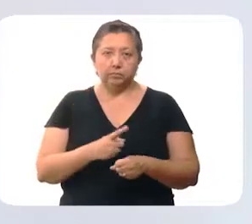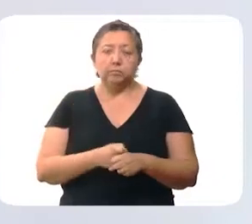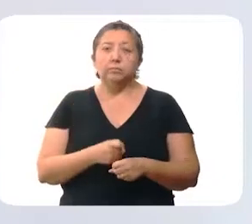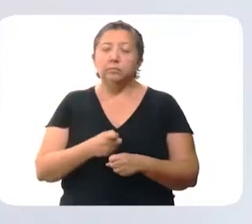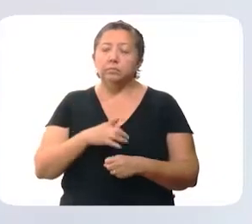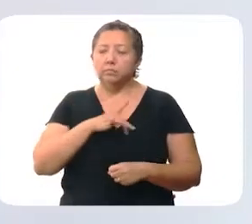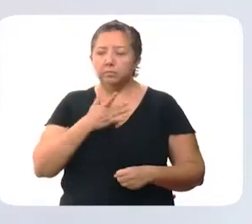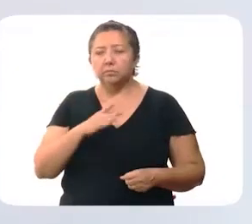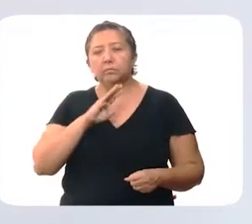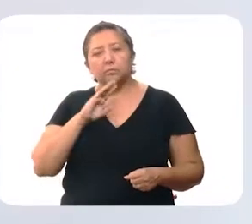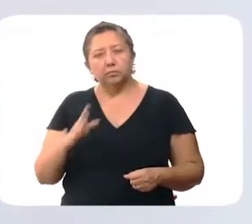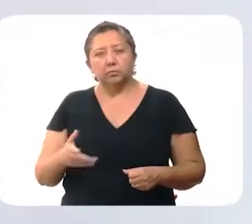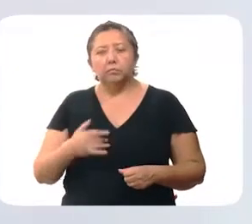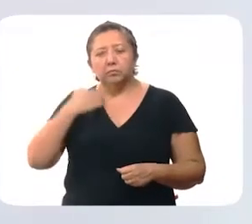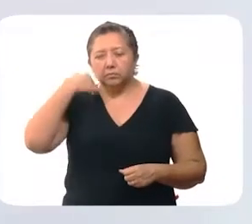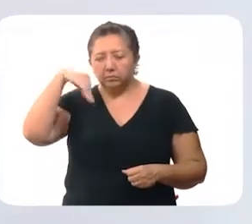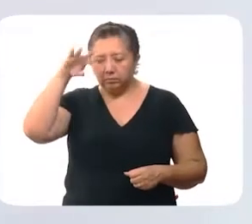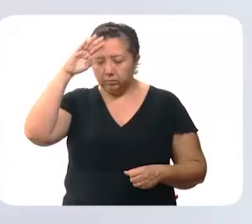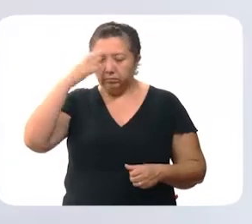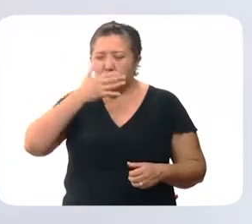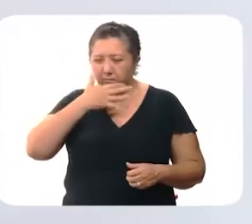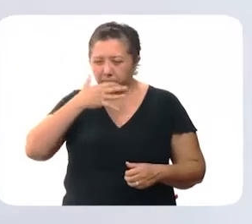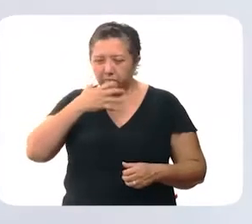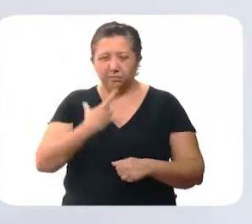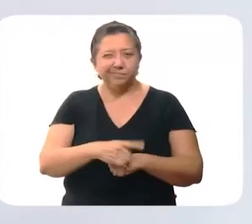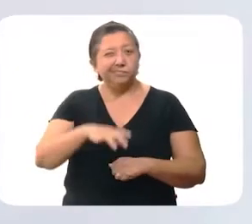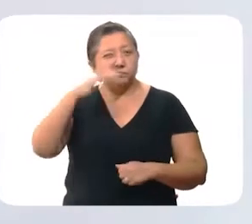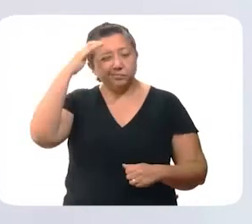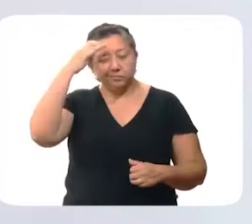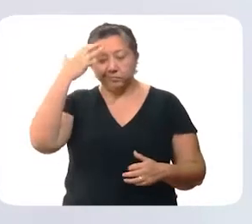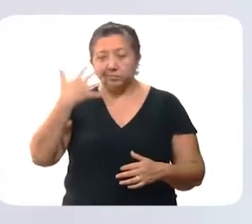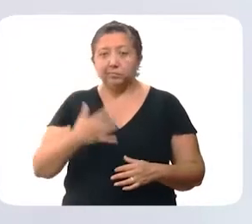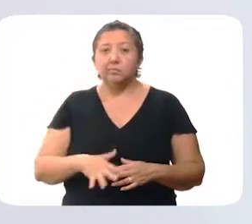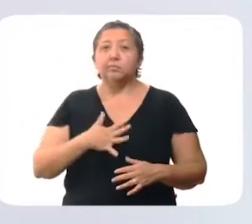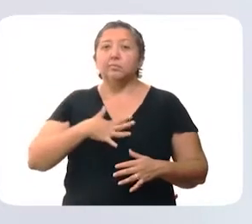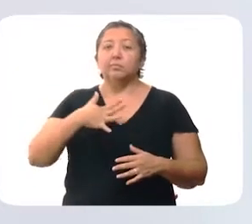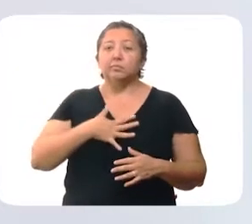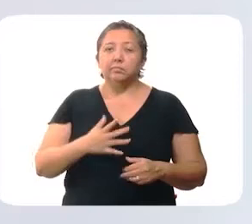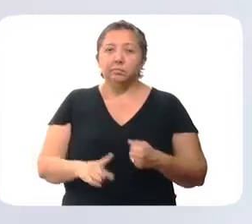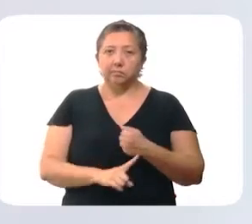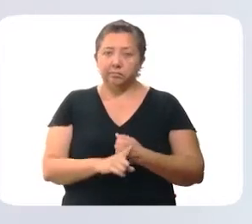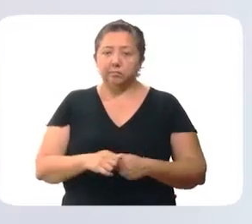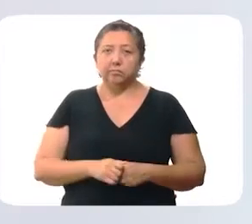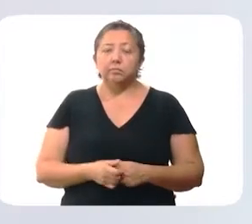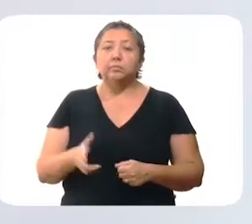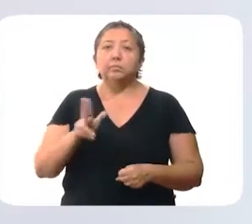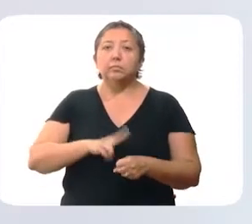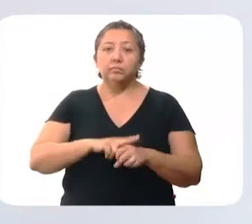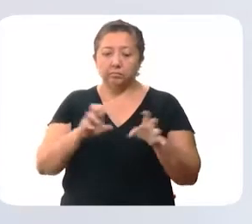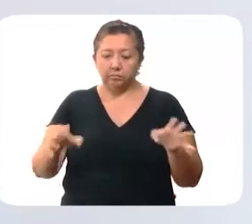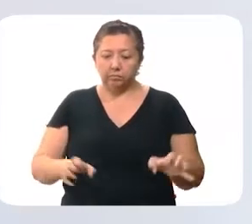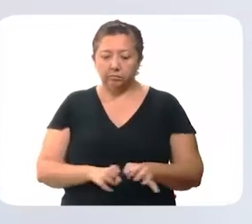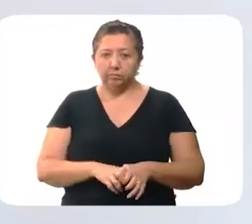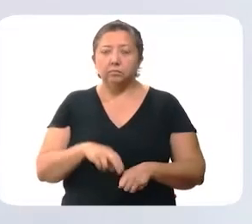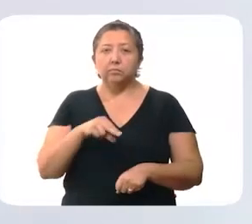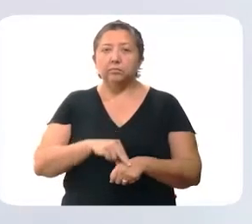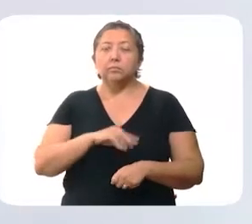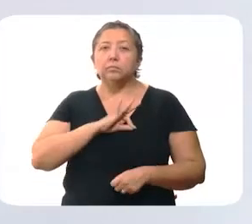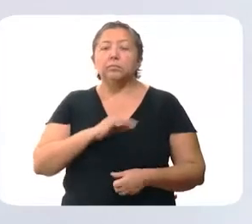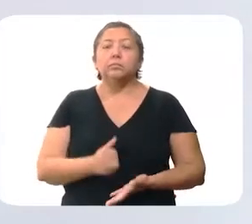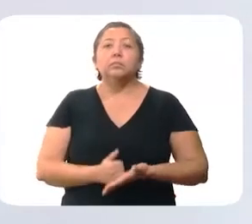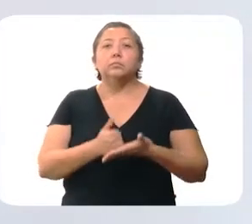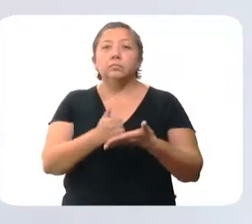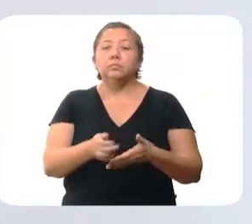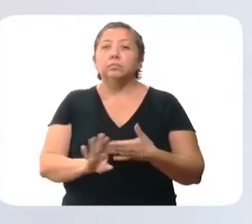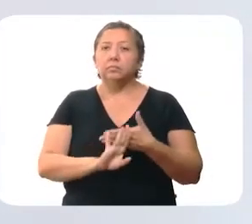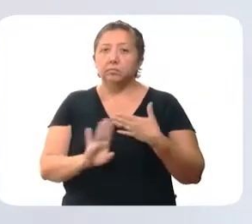primeros síntomas de contagio, como fiebre, tos, dolor de cabeza y falta de aire. En el hospital, un equipo de especialistas podrá